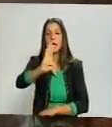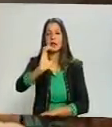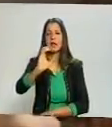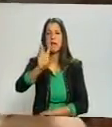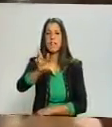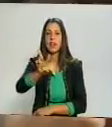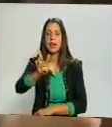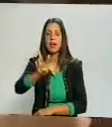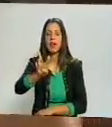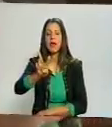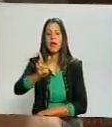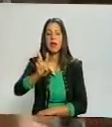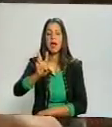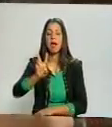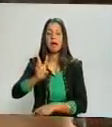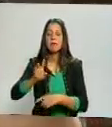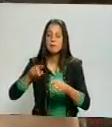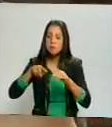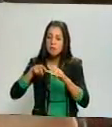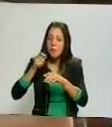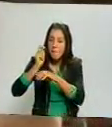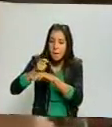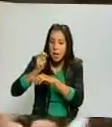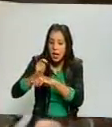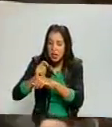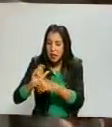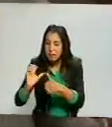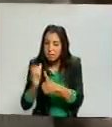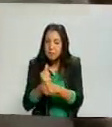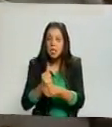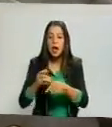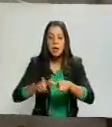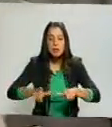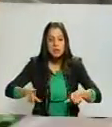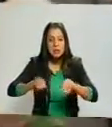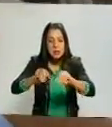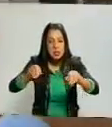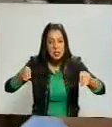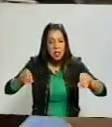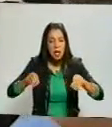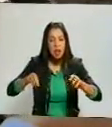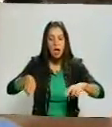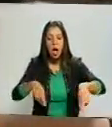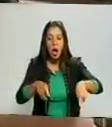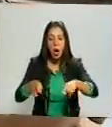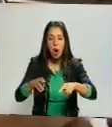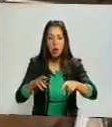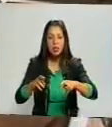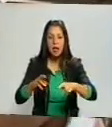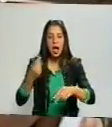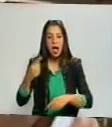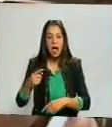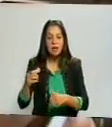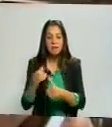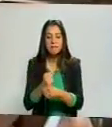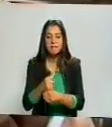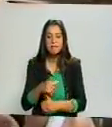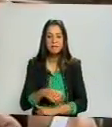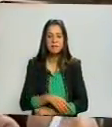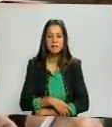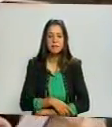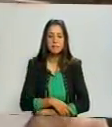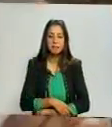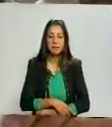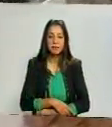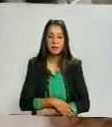producto o producida en ese territorio, en esa parte del territorio nacional.